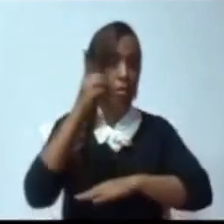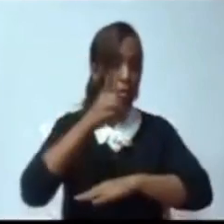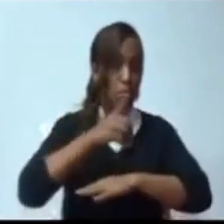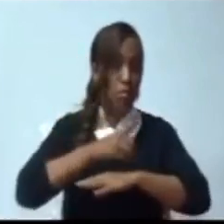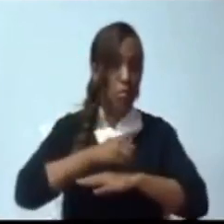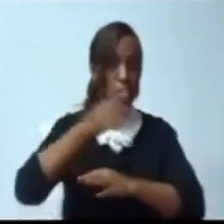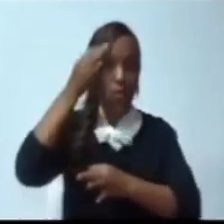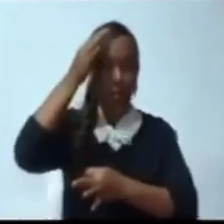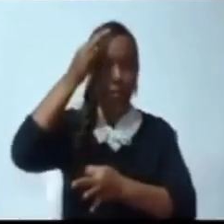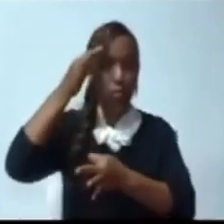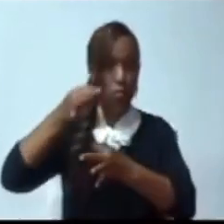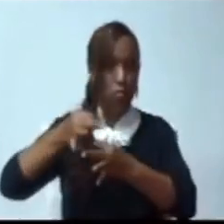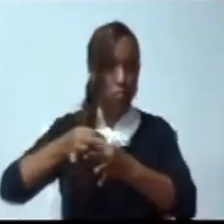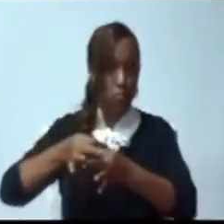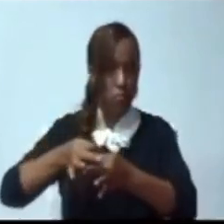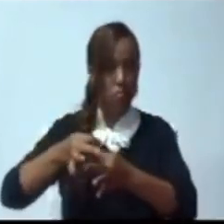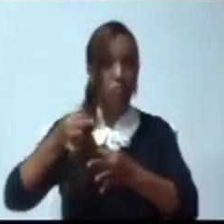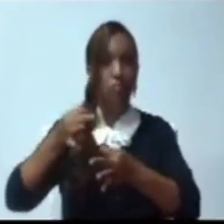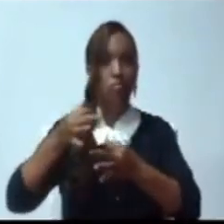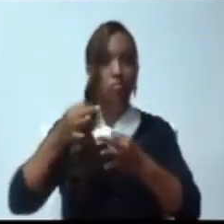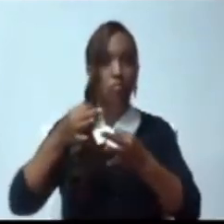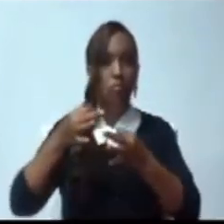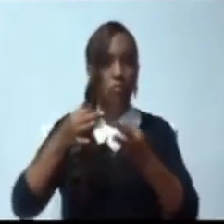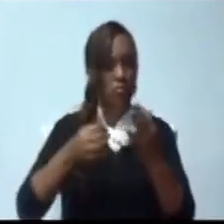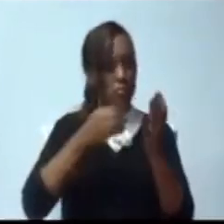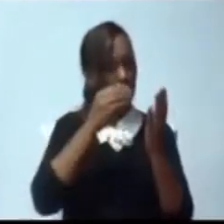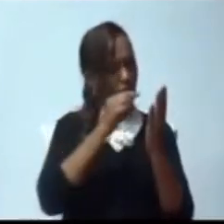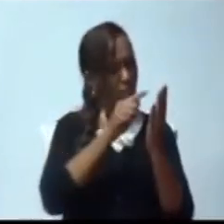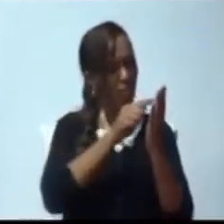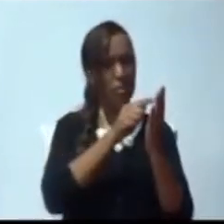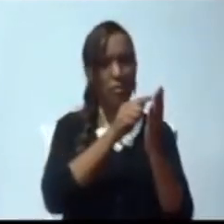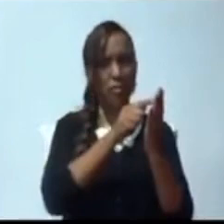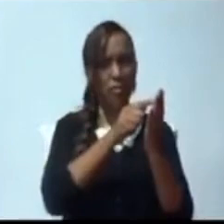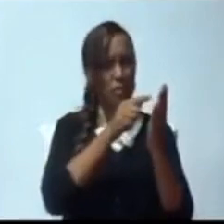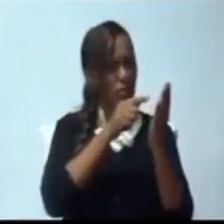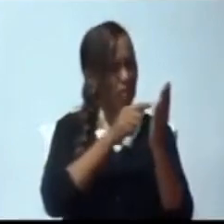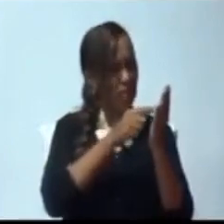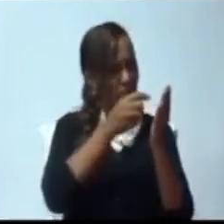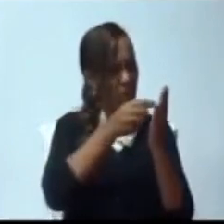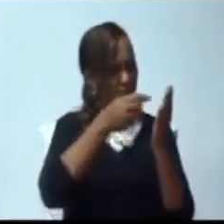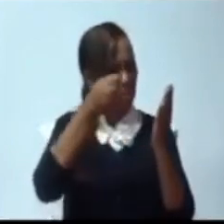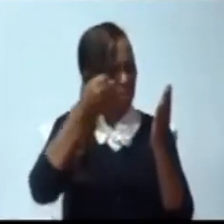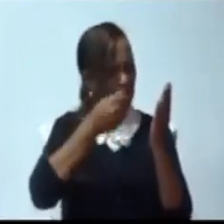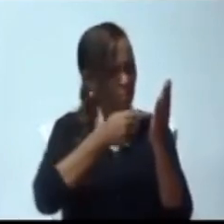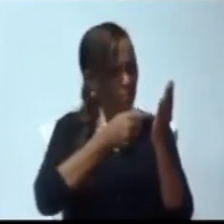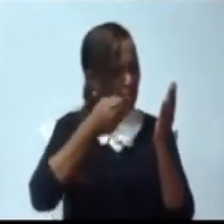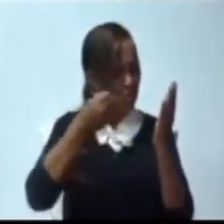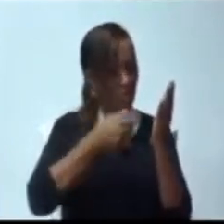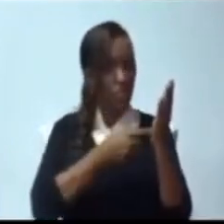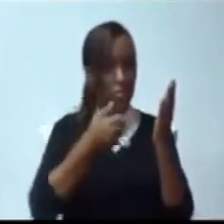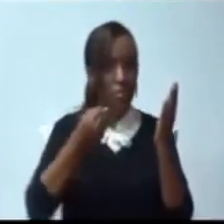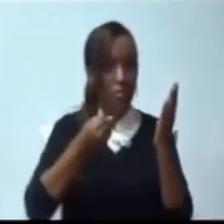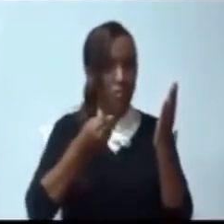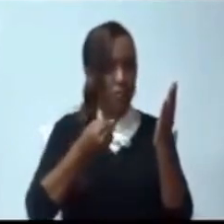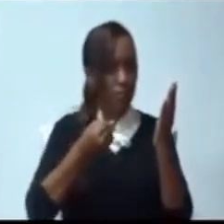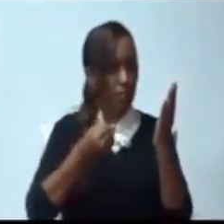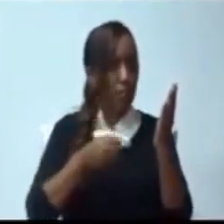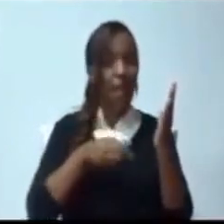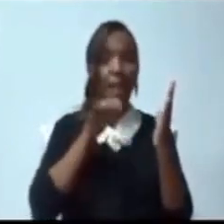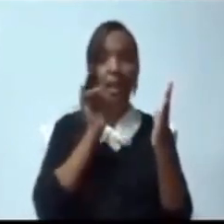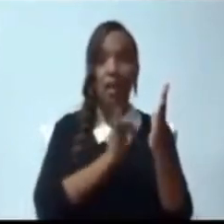Generalmente se producen niveles de incertidumbre entre los dominicanos cada